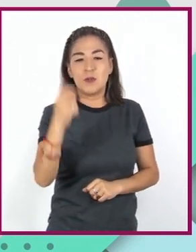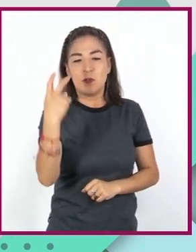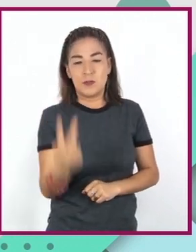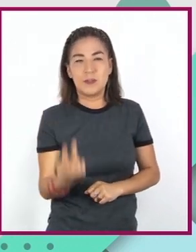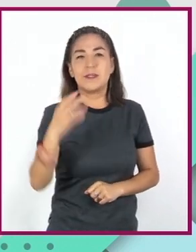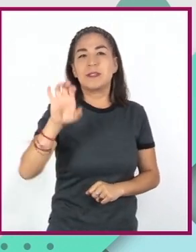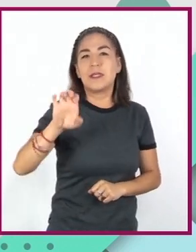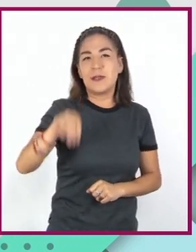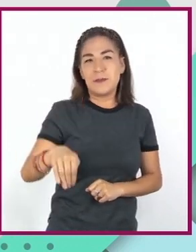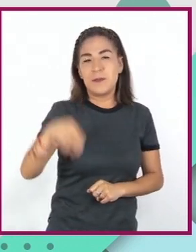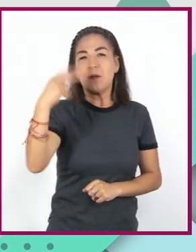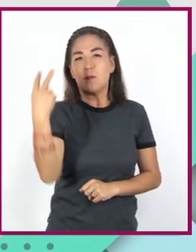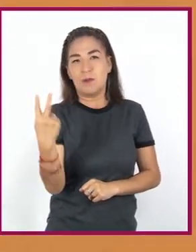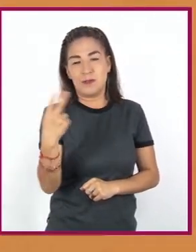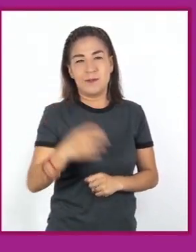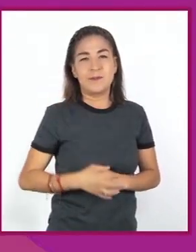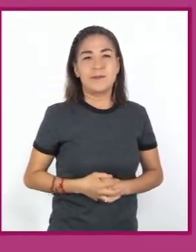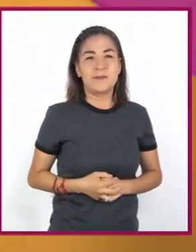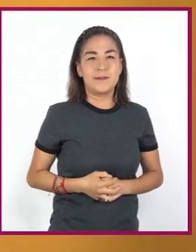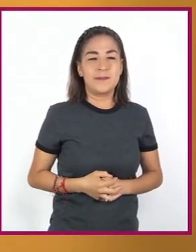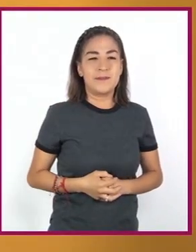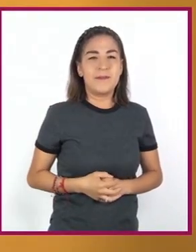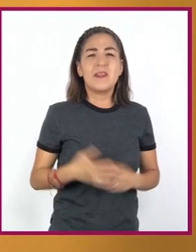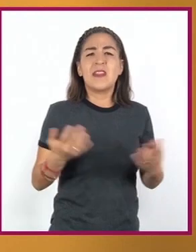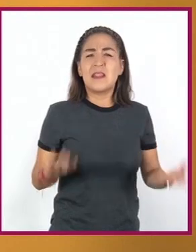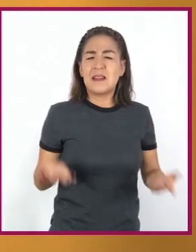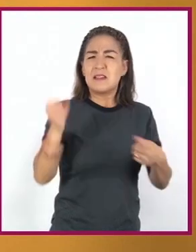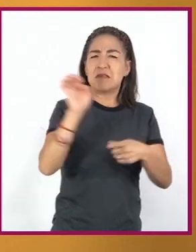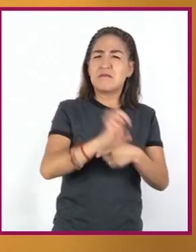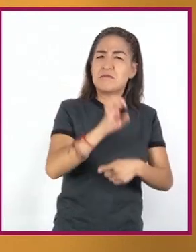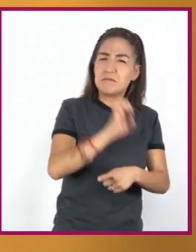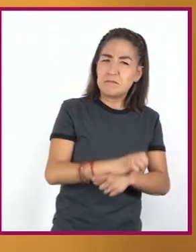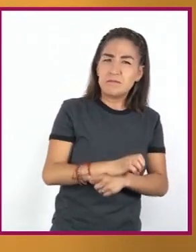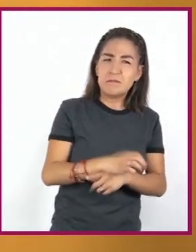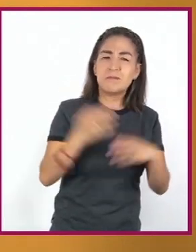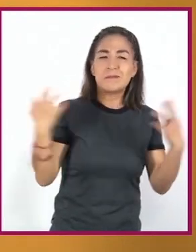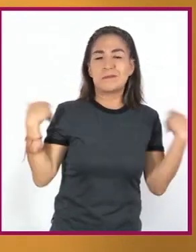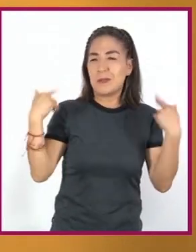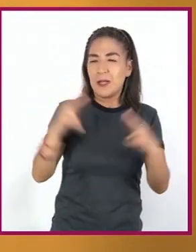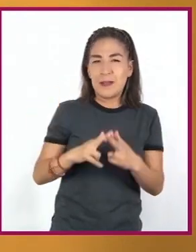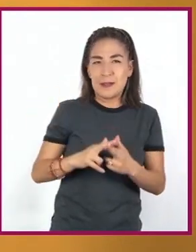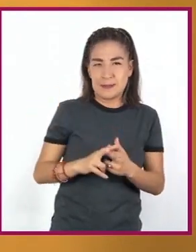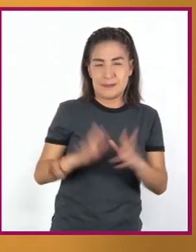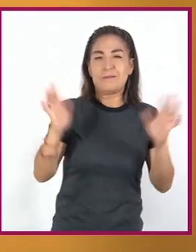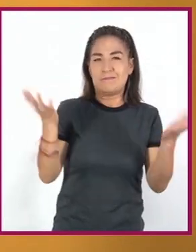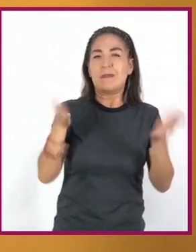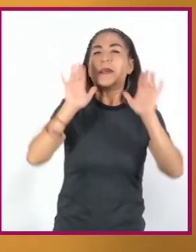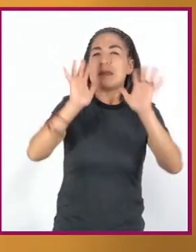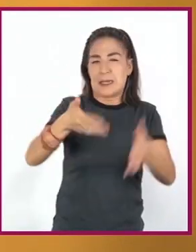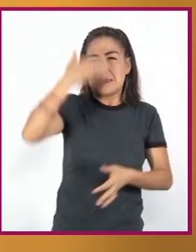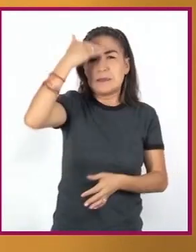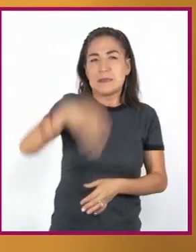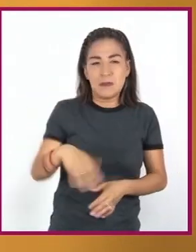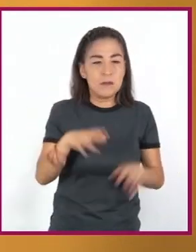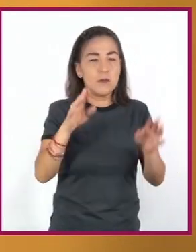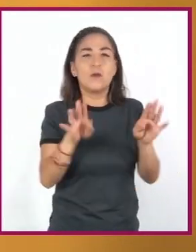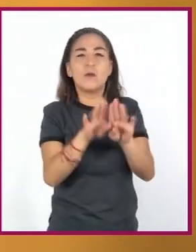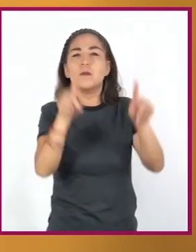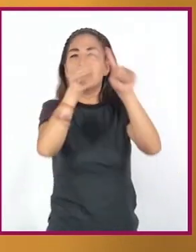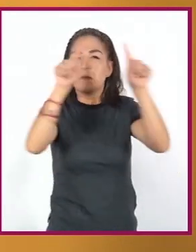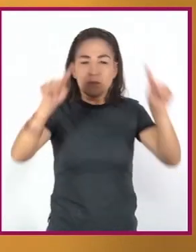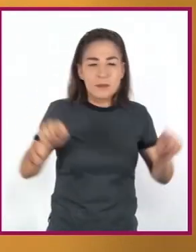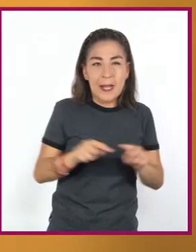1.931.2 centímetros cuadrados. Entonces, maestra, si ya sabemos que el área del octágono es